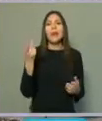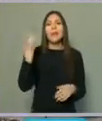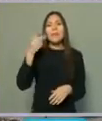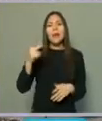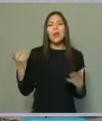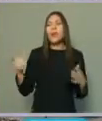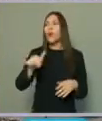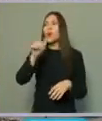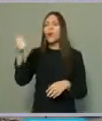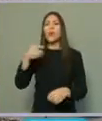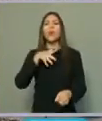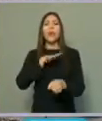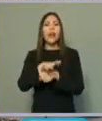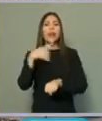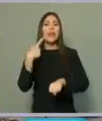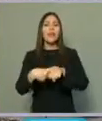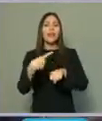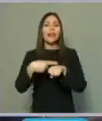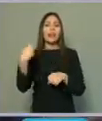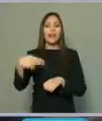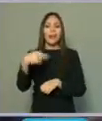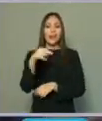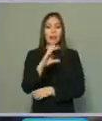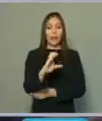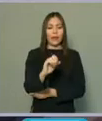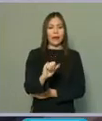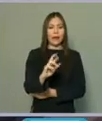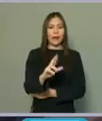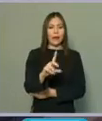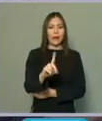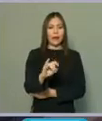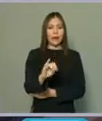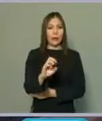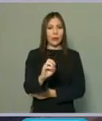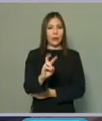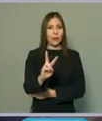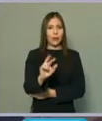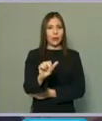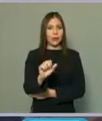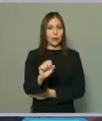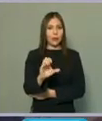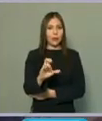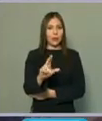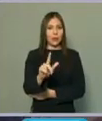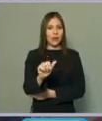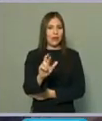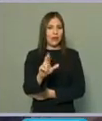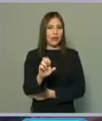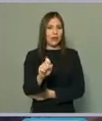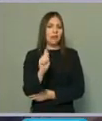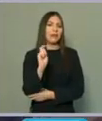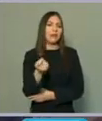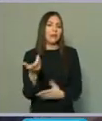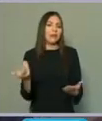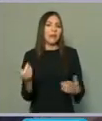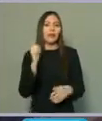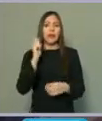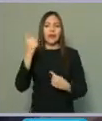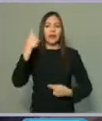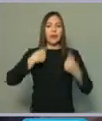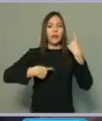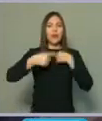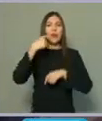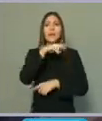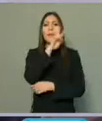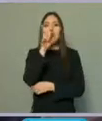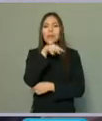enfermedades cardiovasculares? ¿Qué abarca? Sí, es un grupo de padecimientos que afectan el sistema cardiovascular, o sea, corazón y sistema